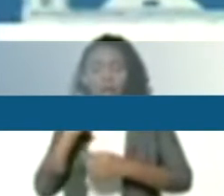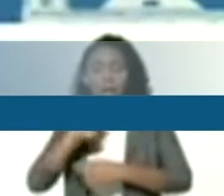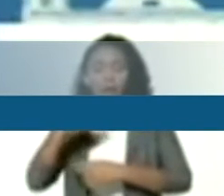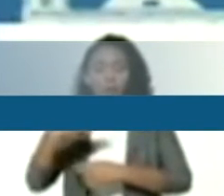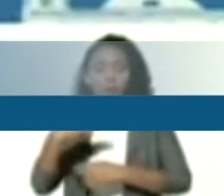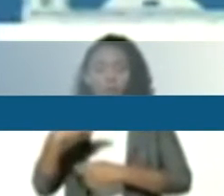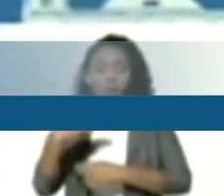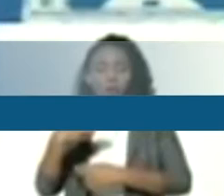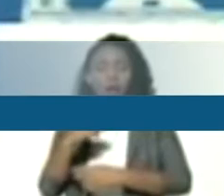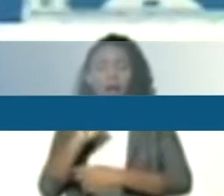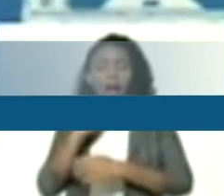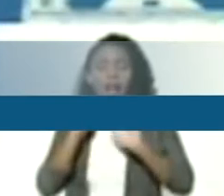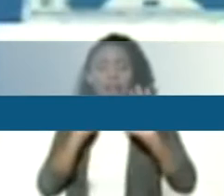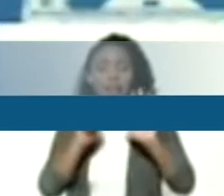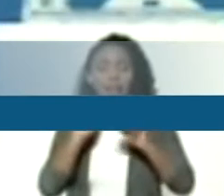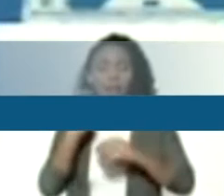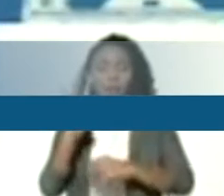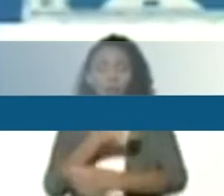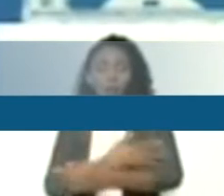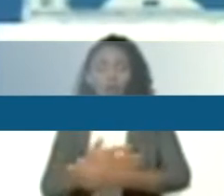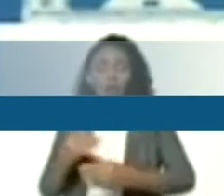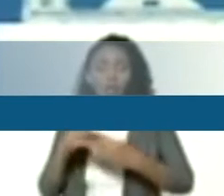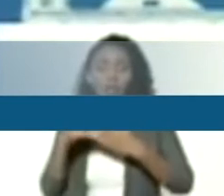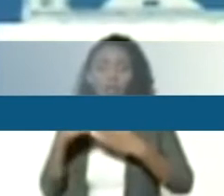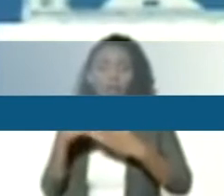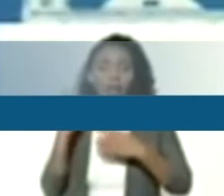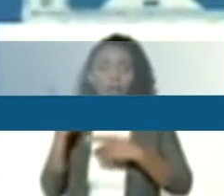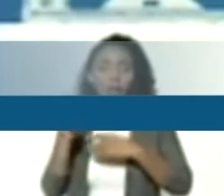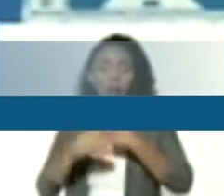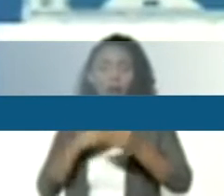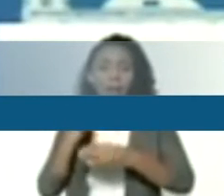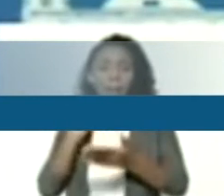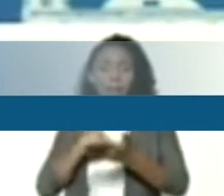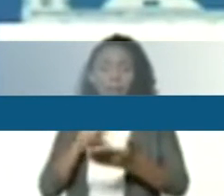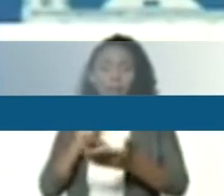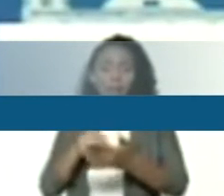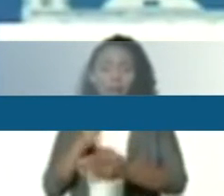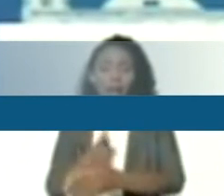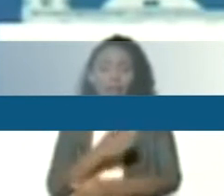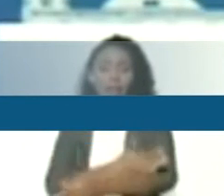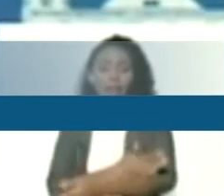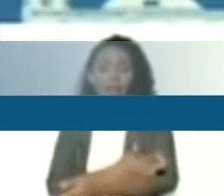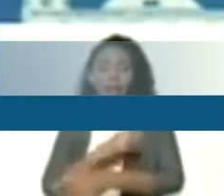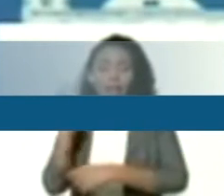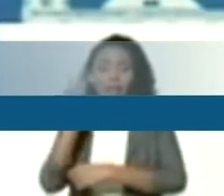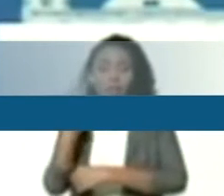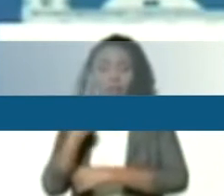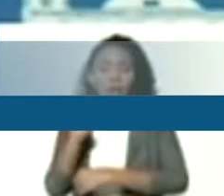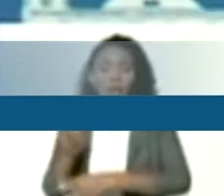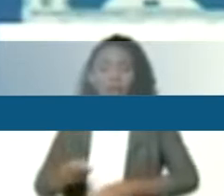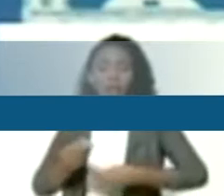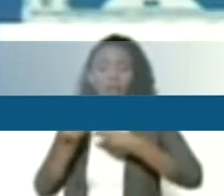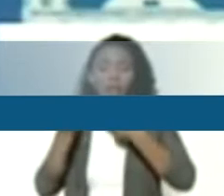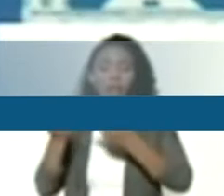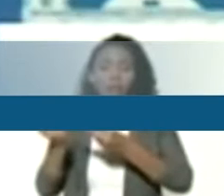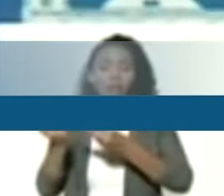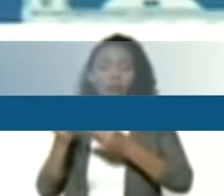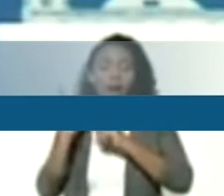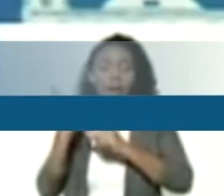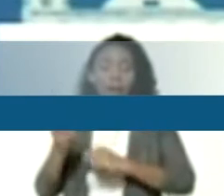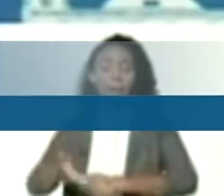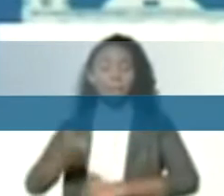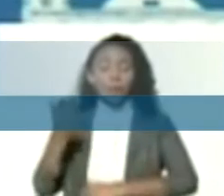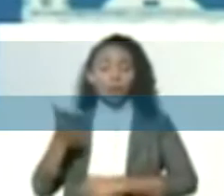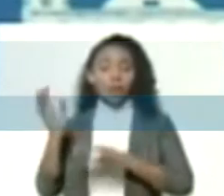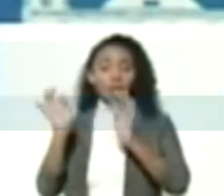64 millones de dólares, que sería y formaría parte del anticipo que Venezuela está dando a este